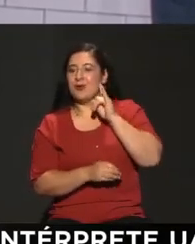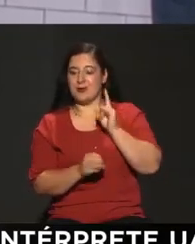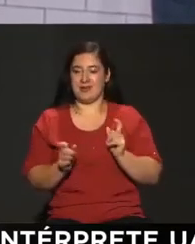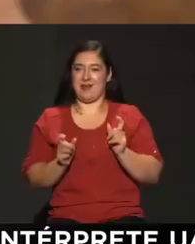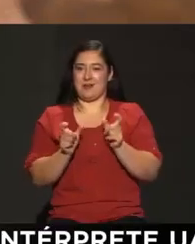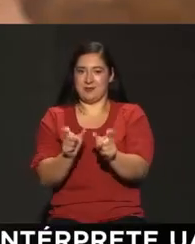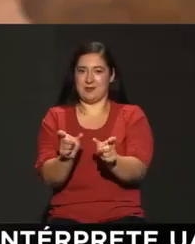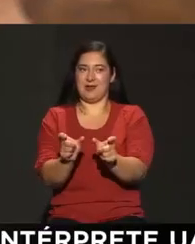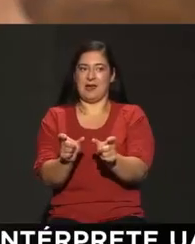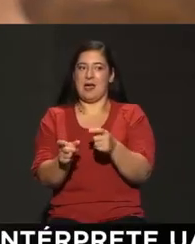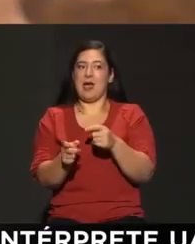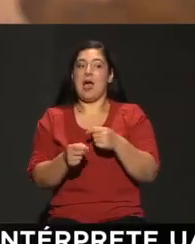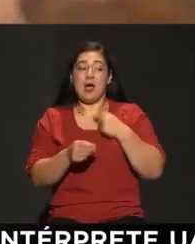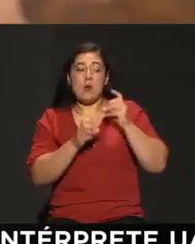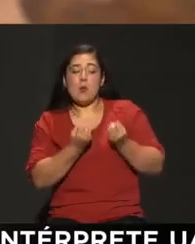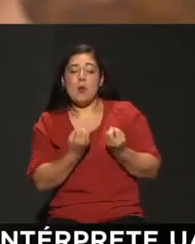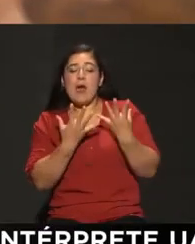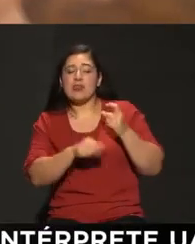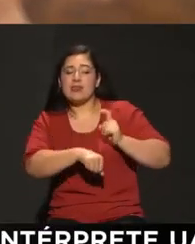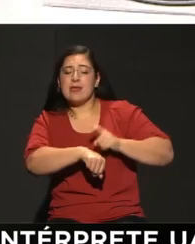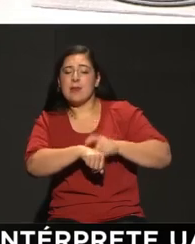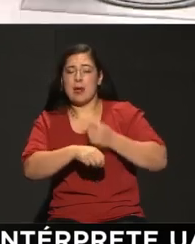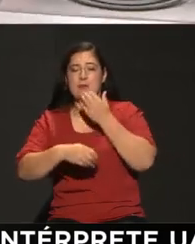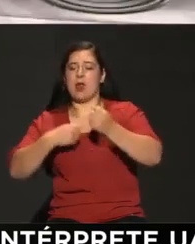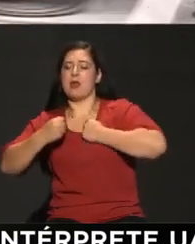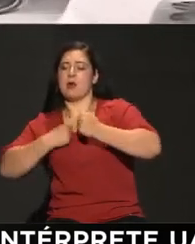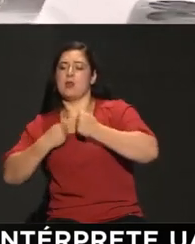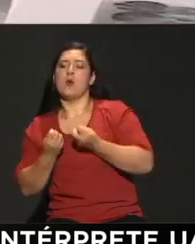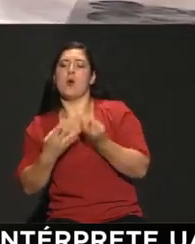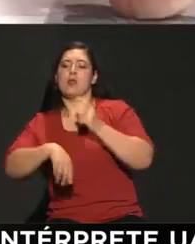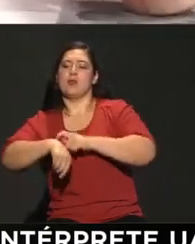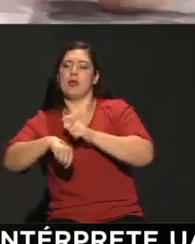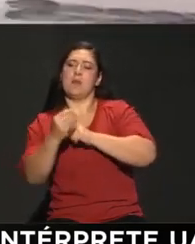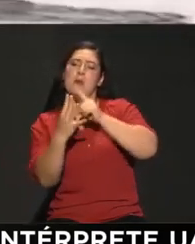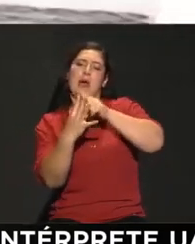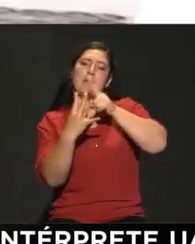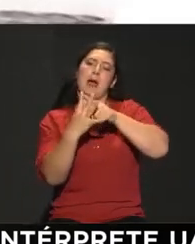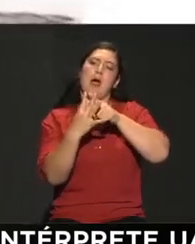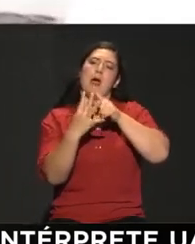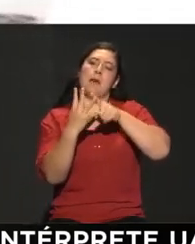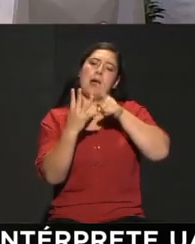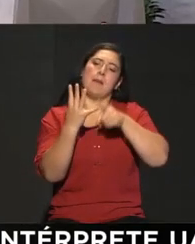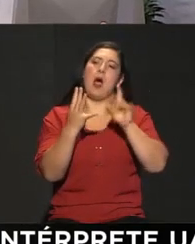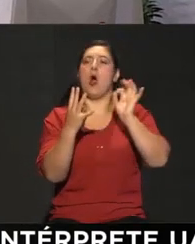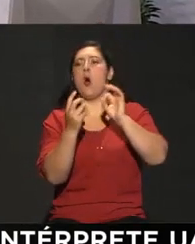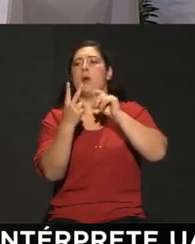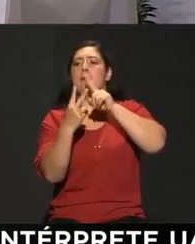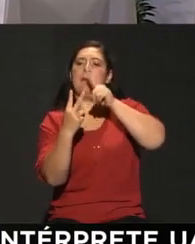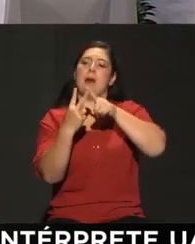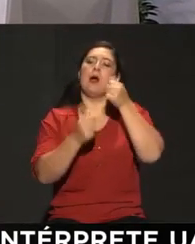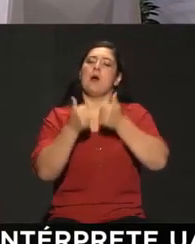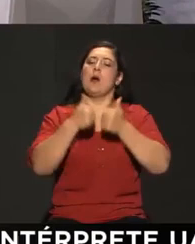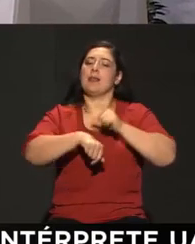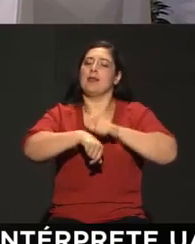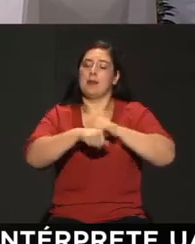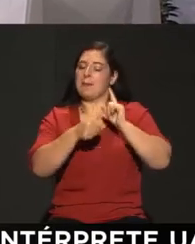decidamos cuánto le vamos a dar a este primer orangután de tiempo, al segundo, a la lata y a las cucharas. Ese es el primer ejercicio